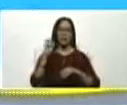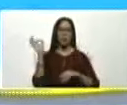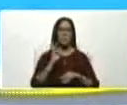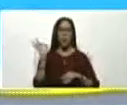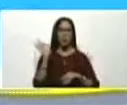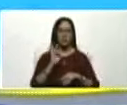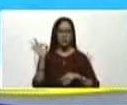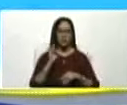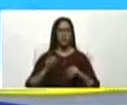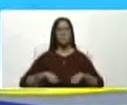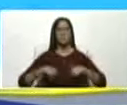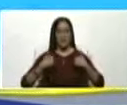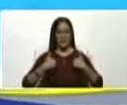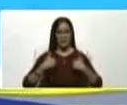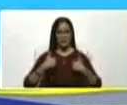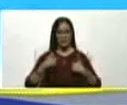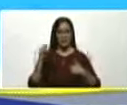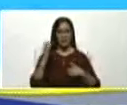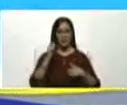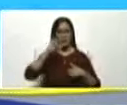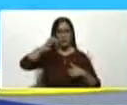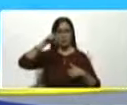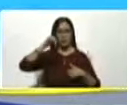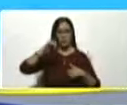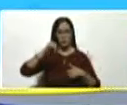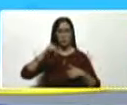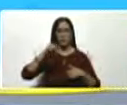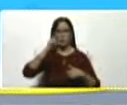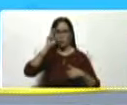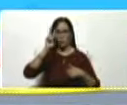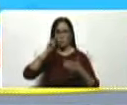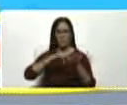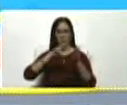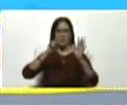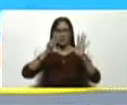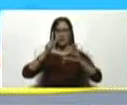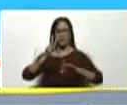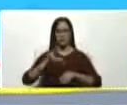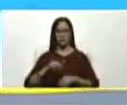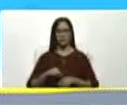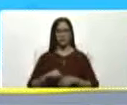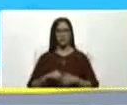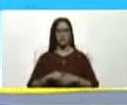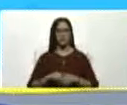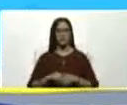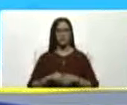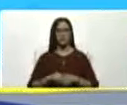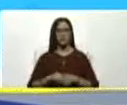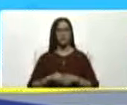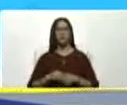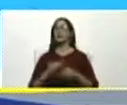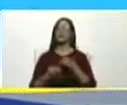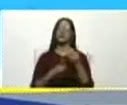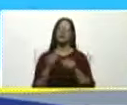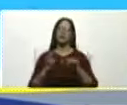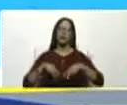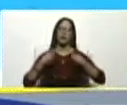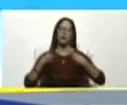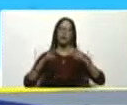160% más que el mes de junio del 2023. Se va instalando un nuevo modelo económico,